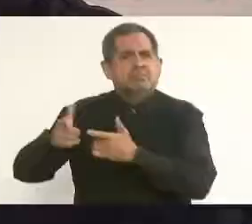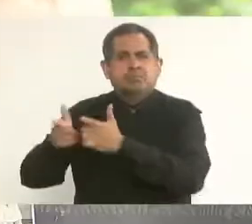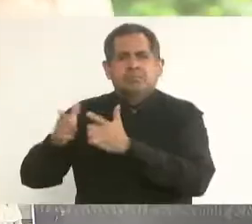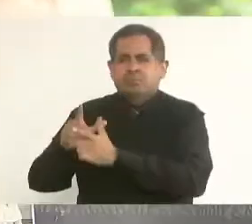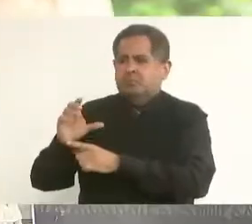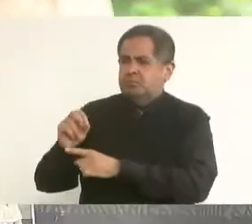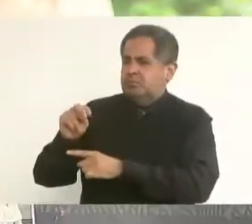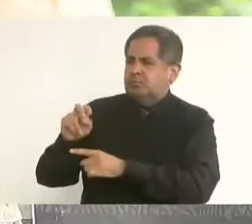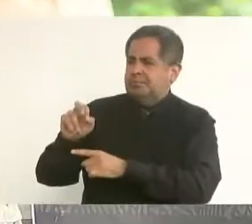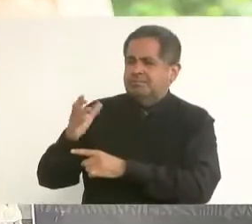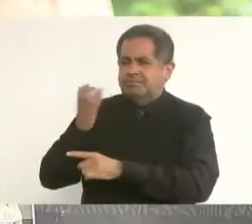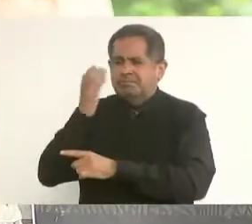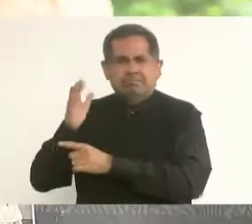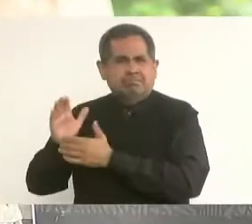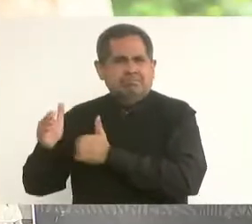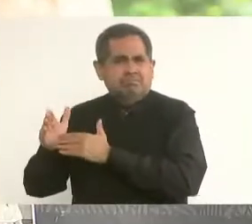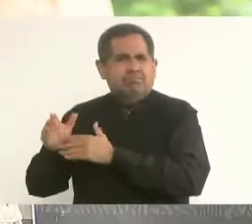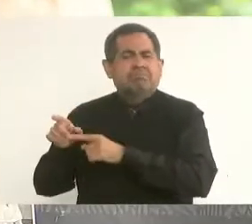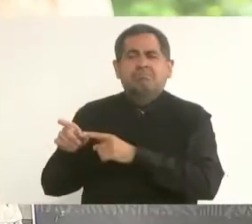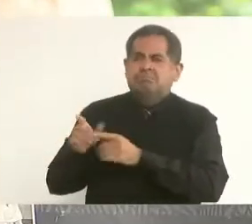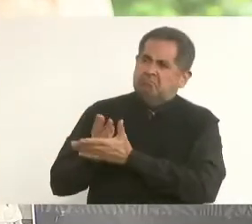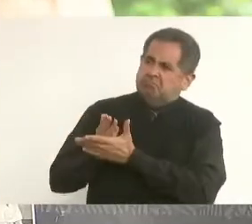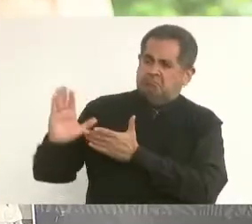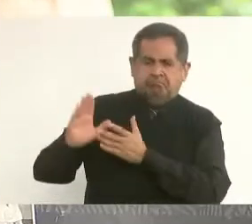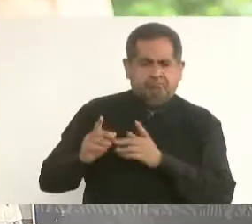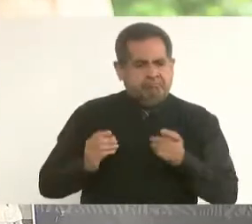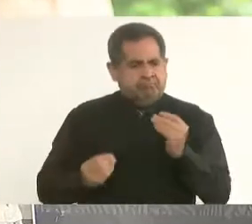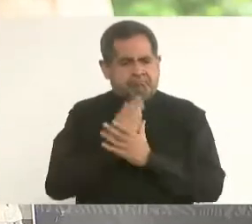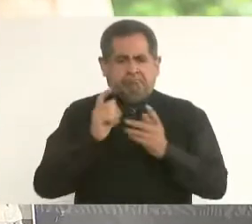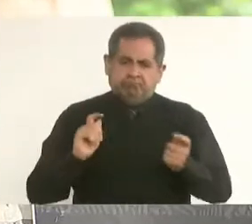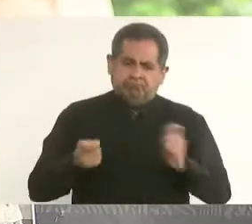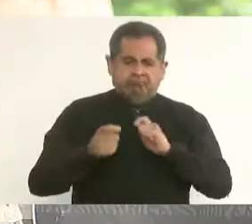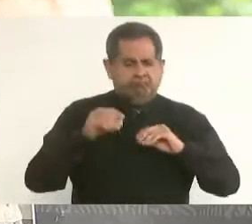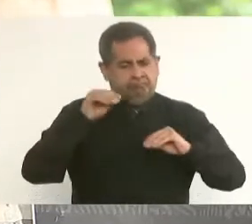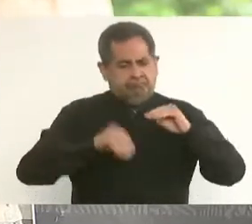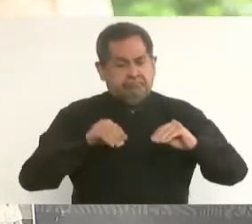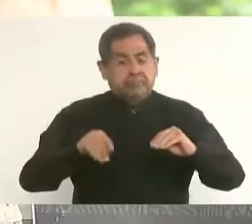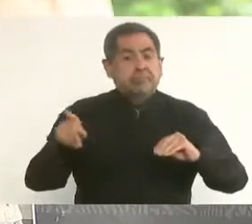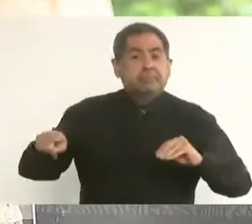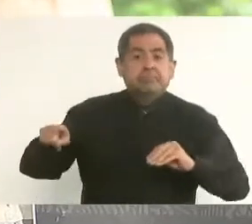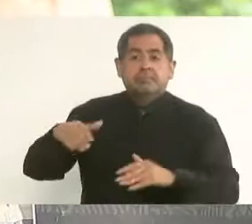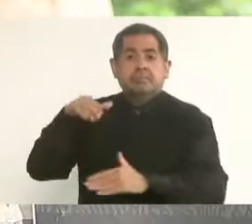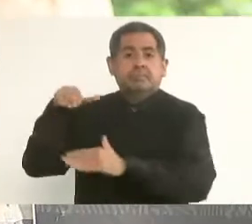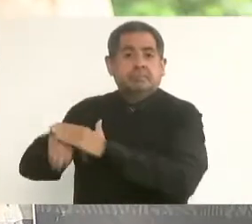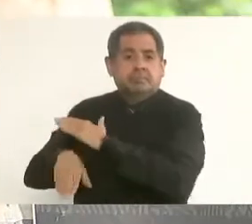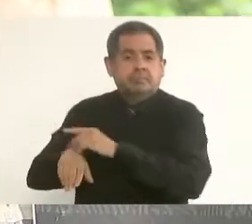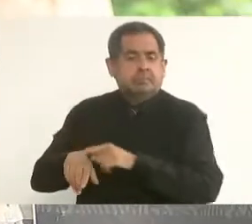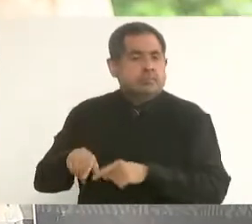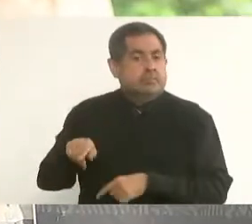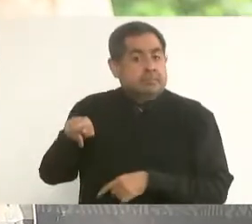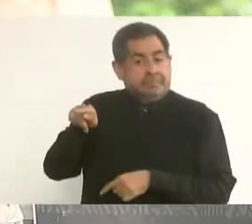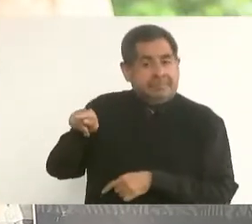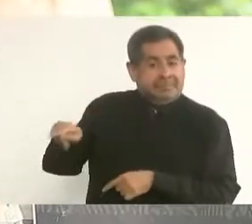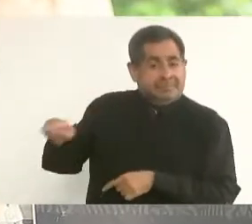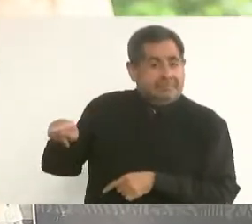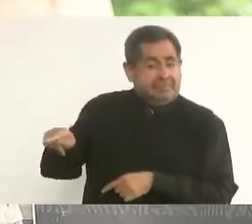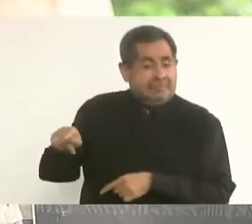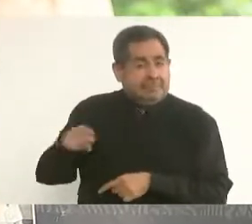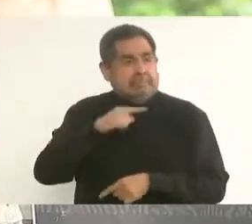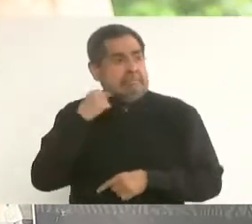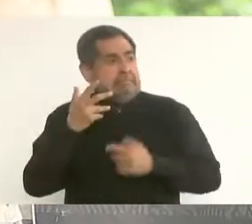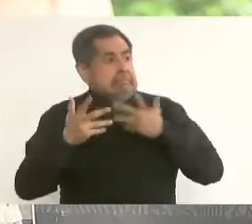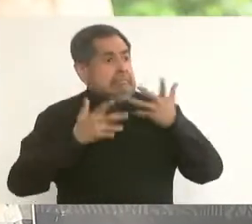conservadores, que cuando ya estaban derrotados se atrevieron a ir a buscar